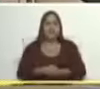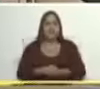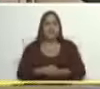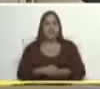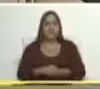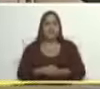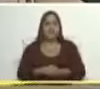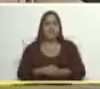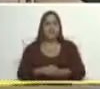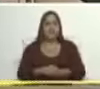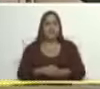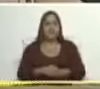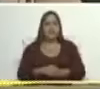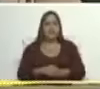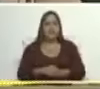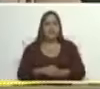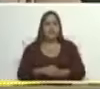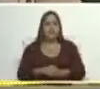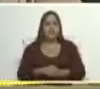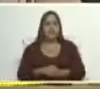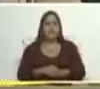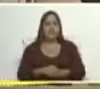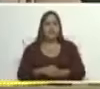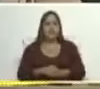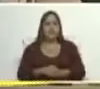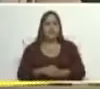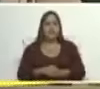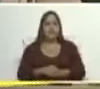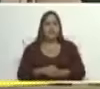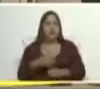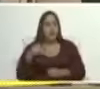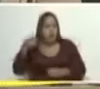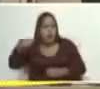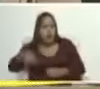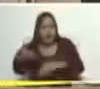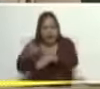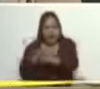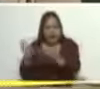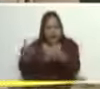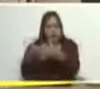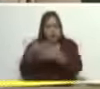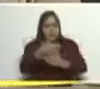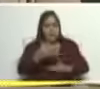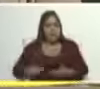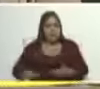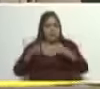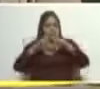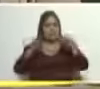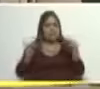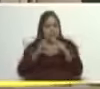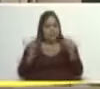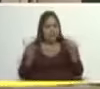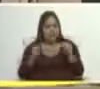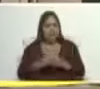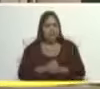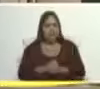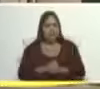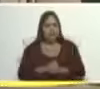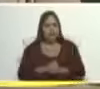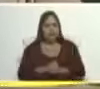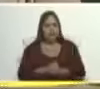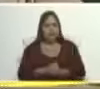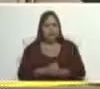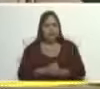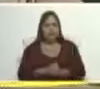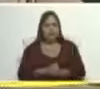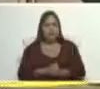My comrade, y Daniel Ortega, hoy en privado nuestro compañero Daniel Ortega, un guerrero